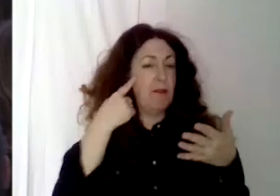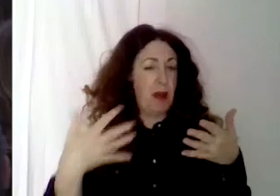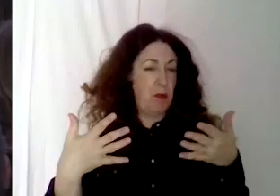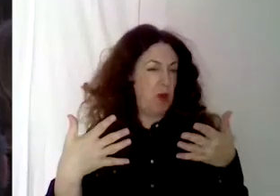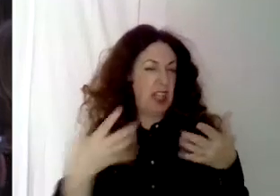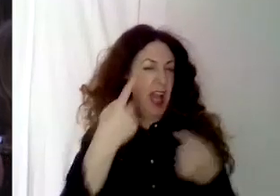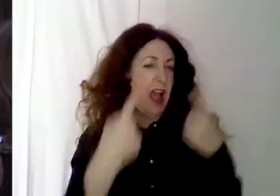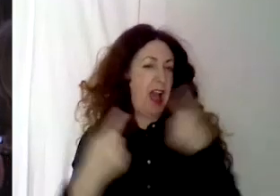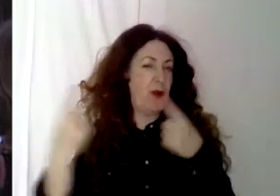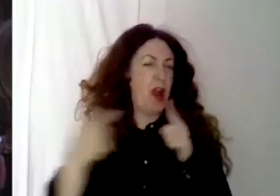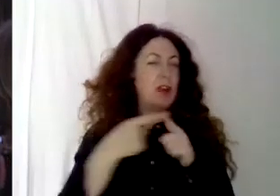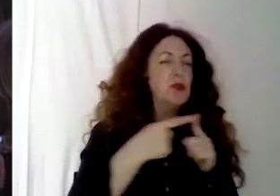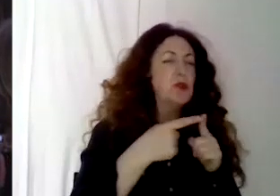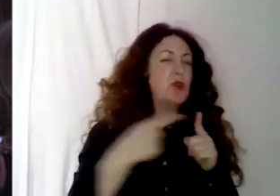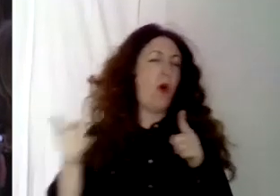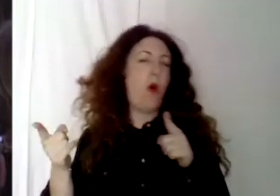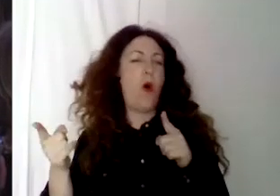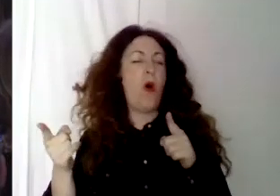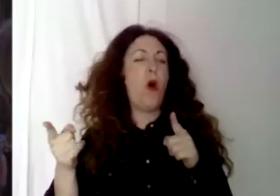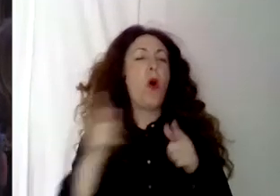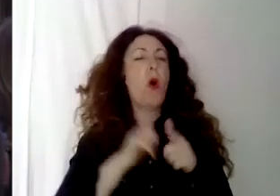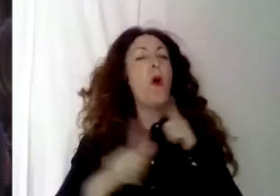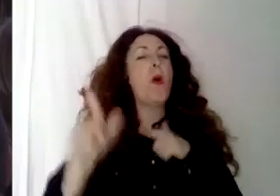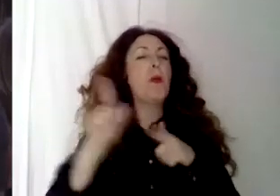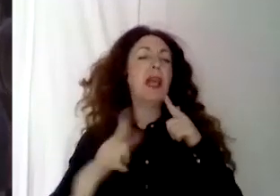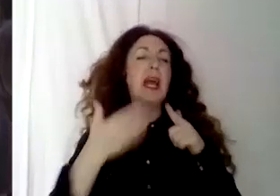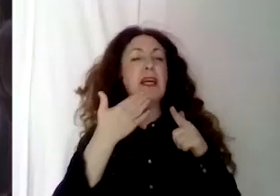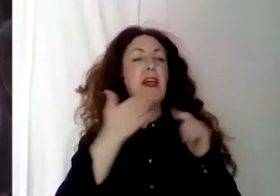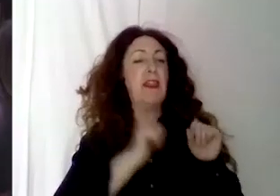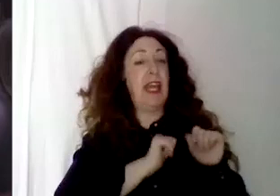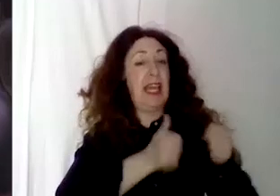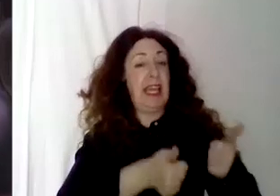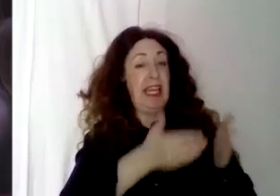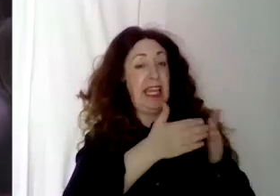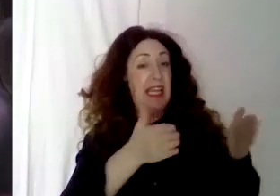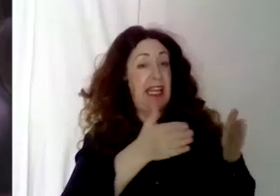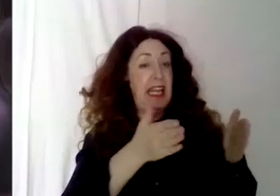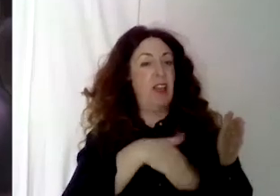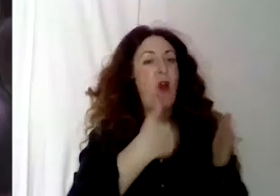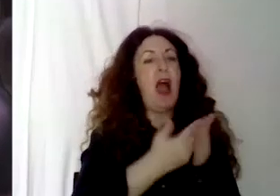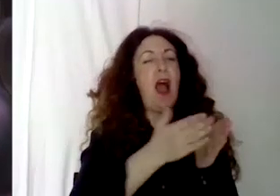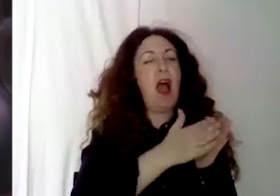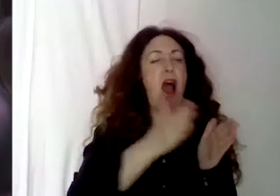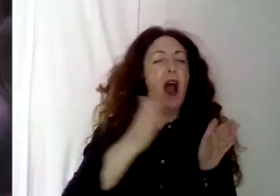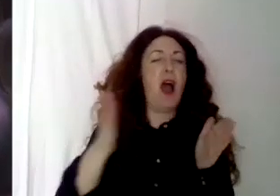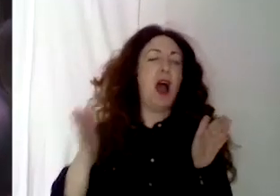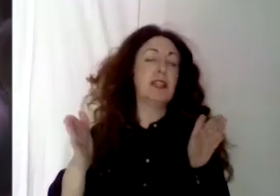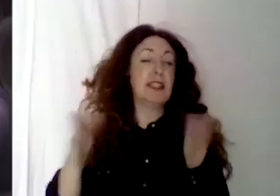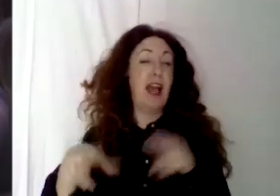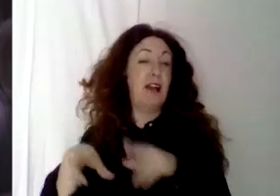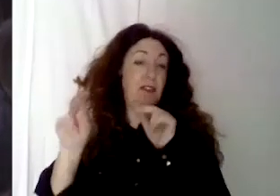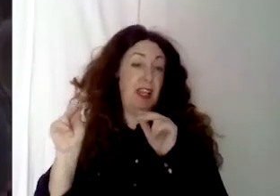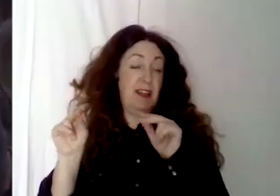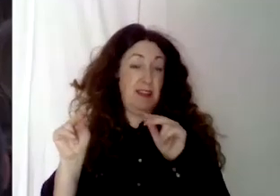viaje de forma cronológica? Vayamos por partes. Beethoven no